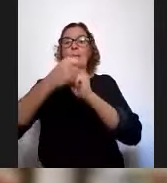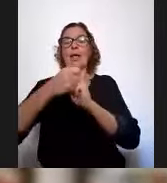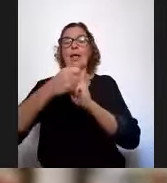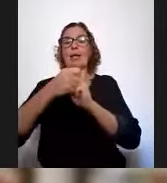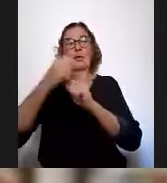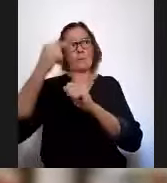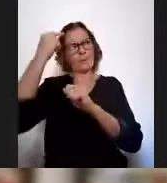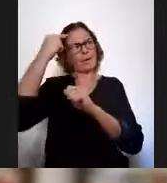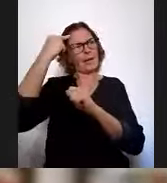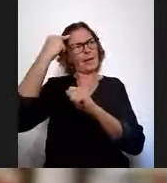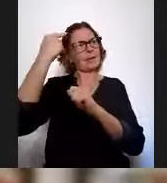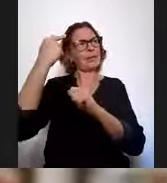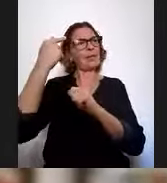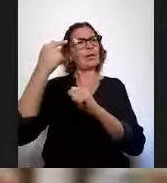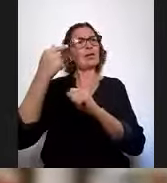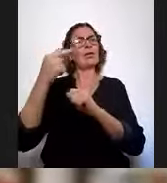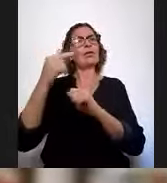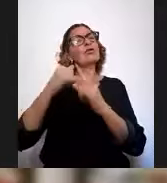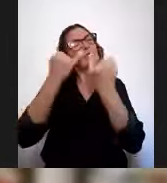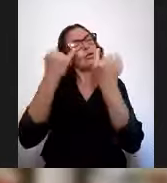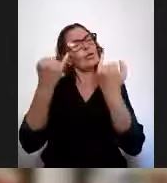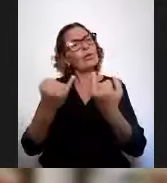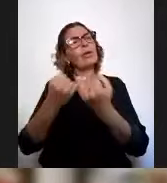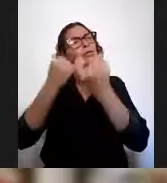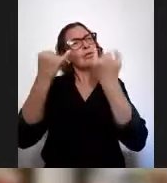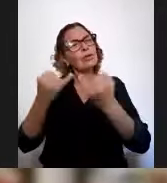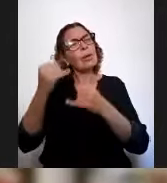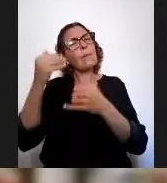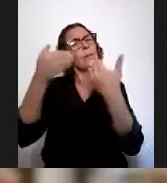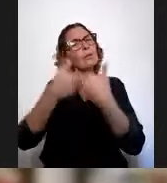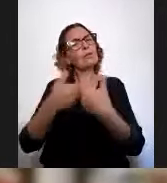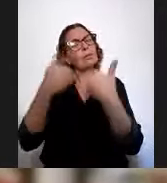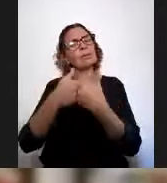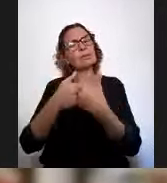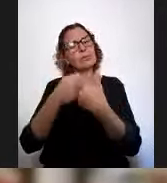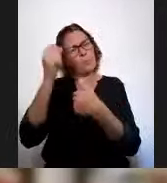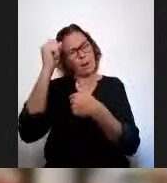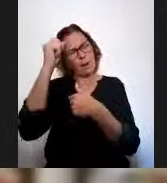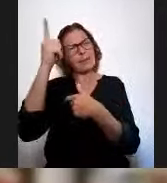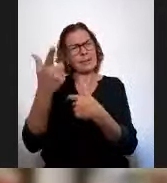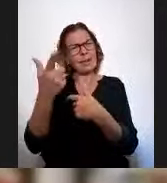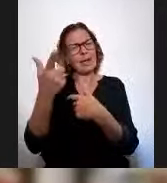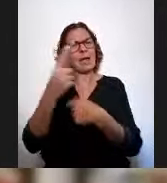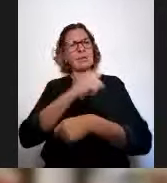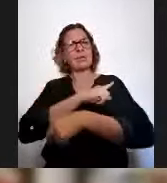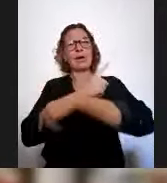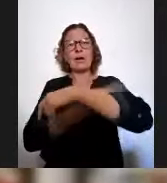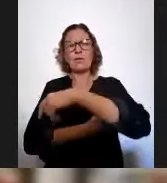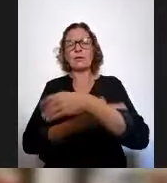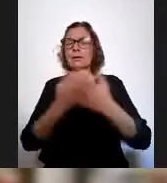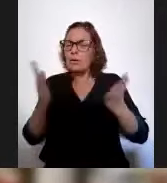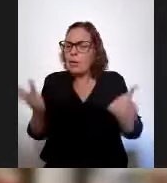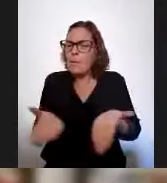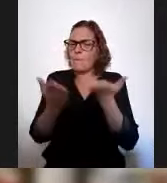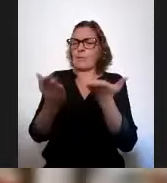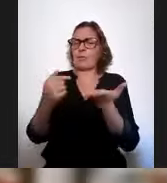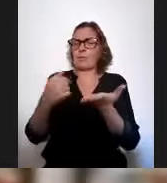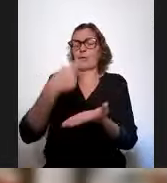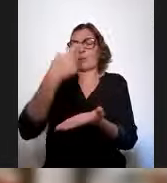cabeza y todos los días me pregunto, ¿tengo las capacidades, tengo la fuerza, tengo el empuje para ser una